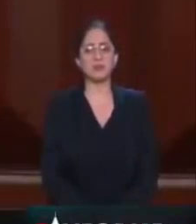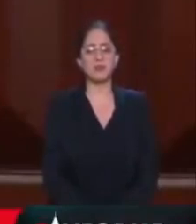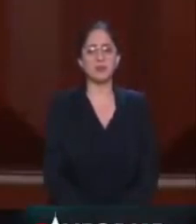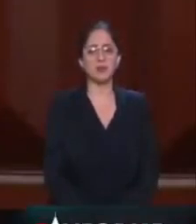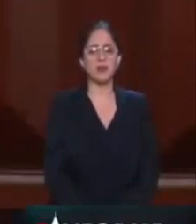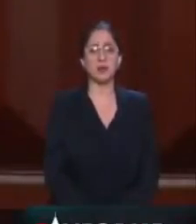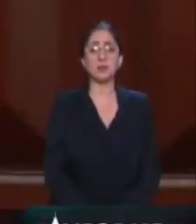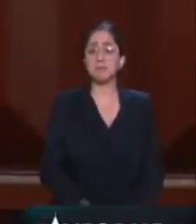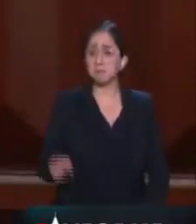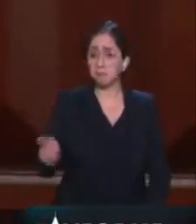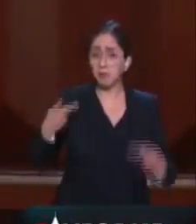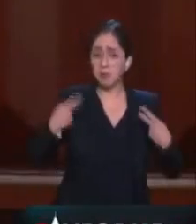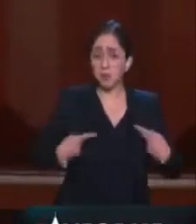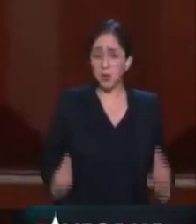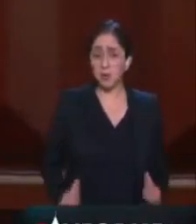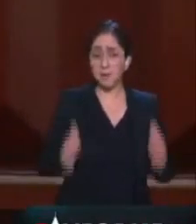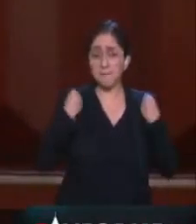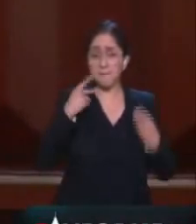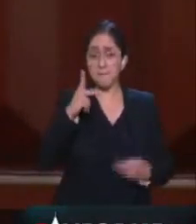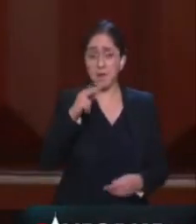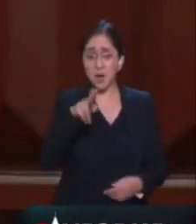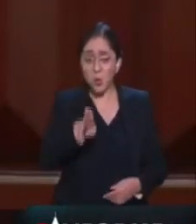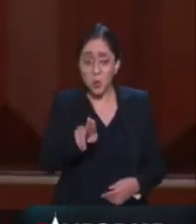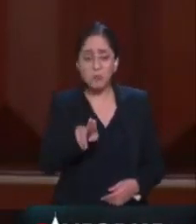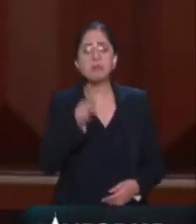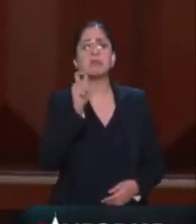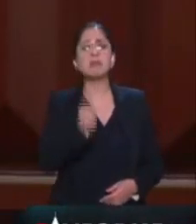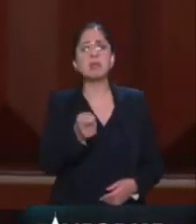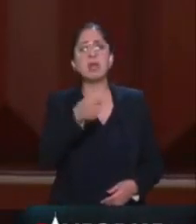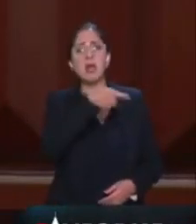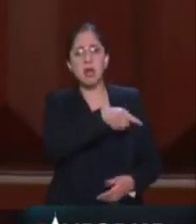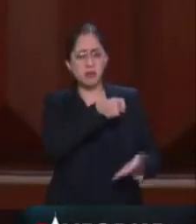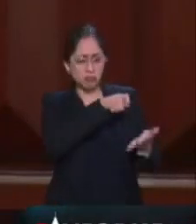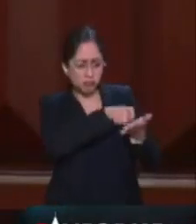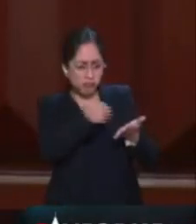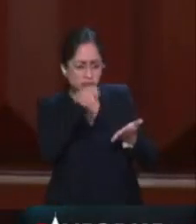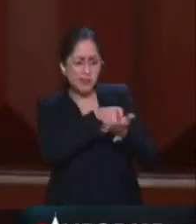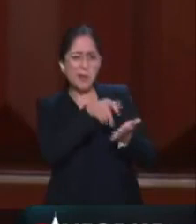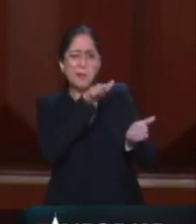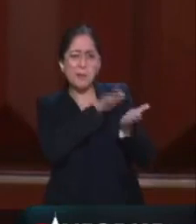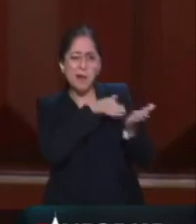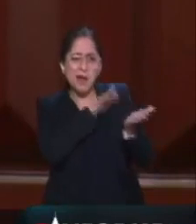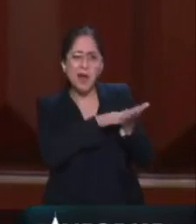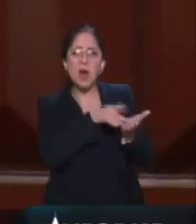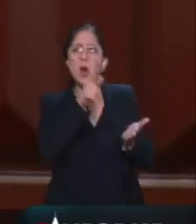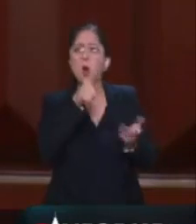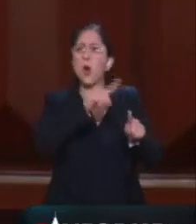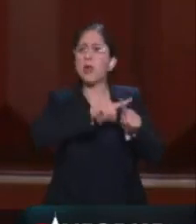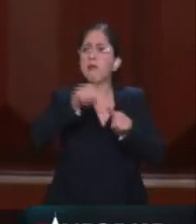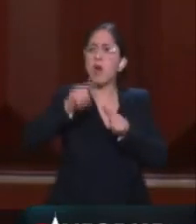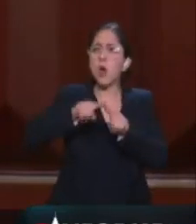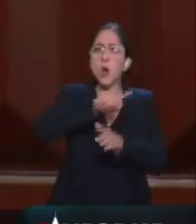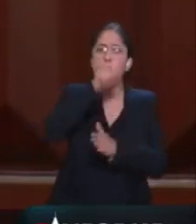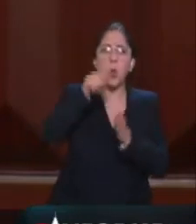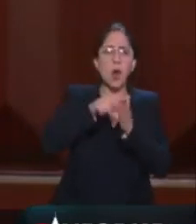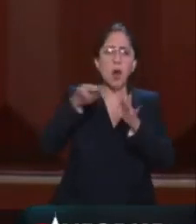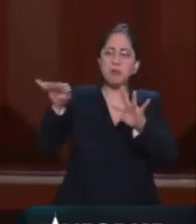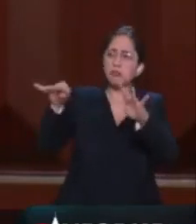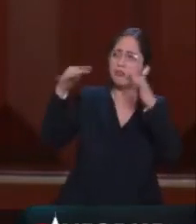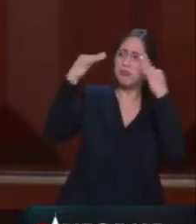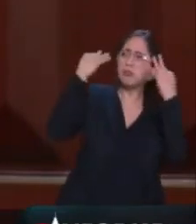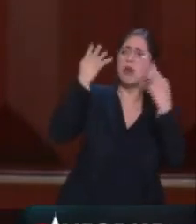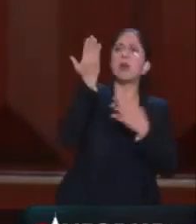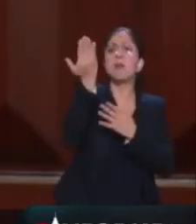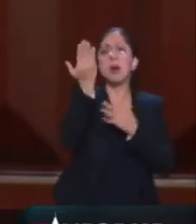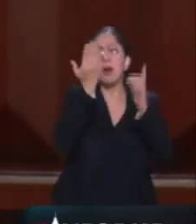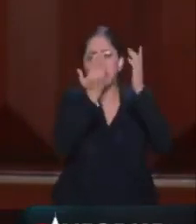Ningún peruano debe hacer coletas, denigrarse en programas de espectáculos o mendigar por atención en salud o